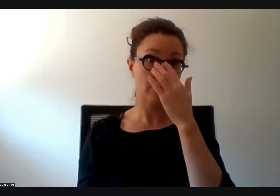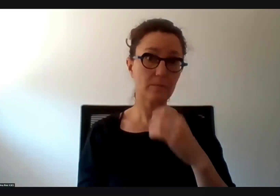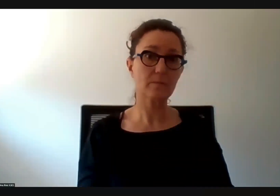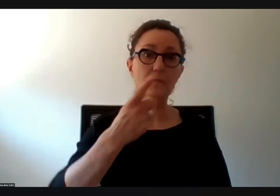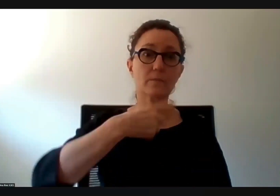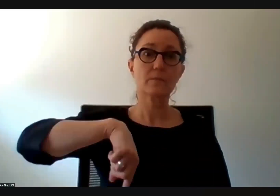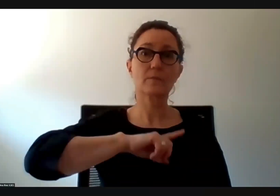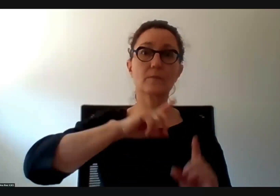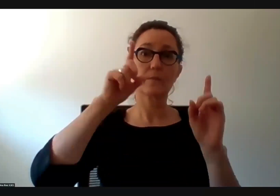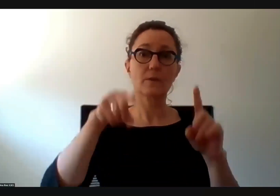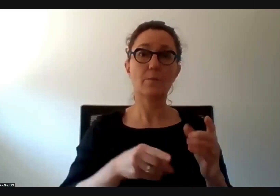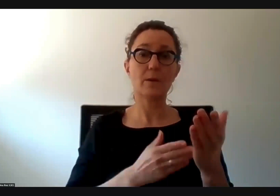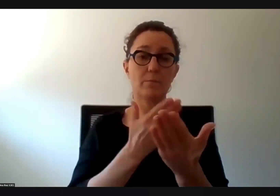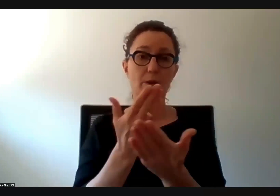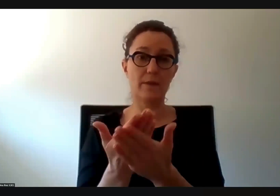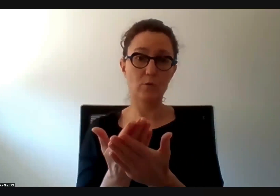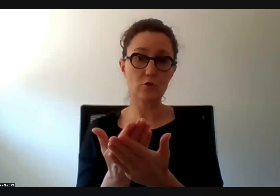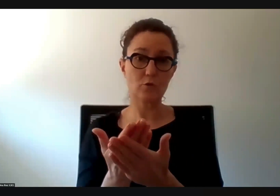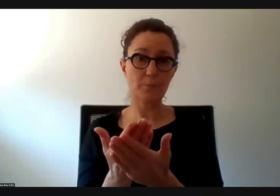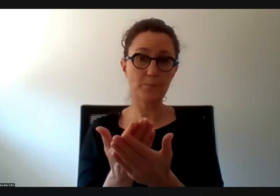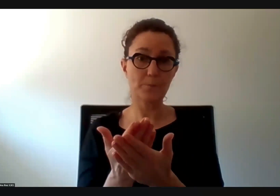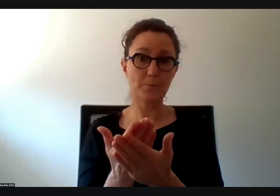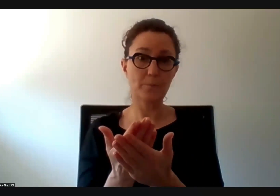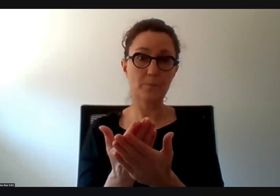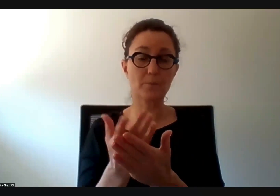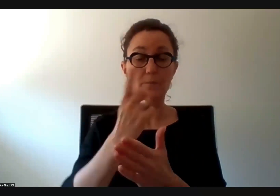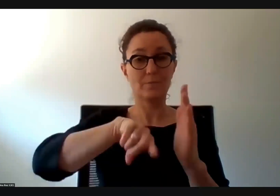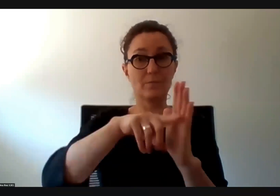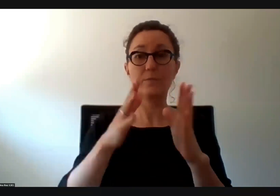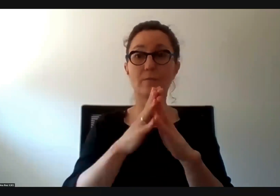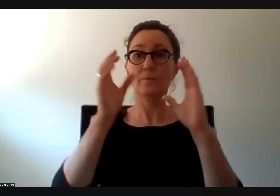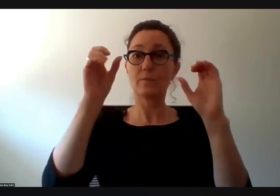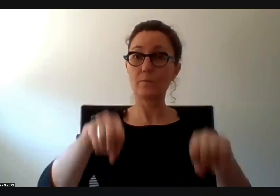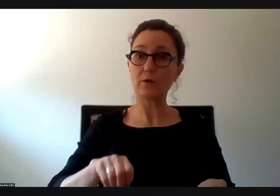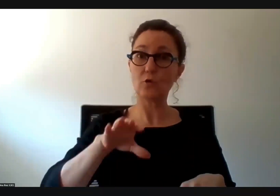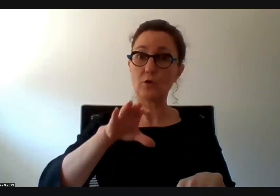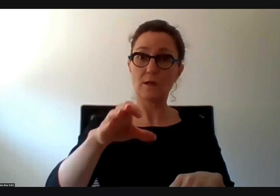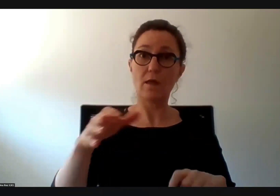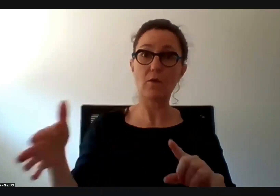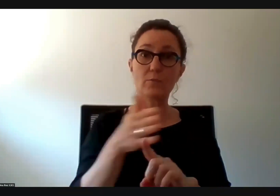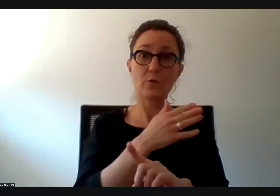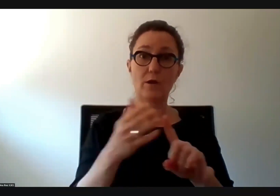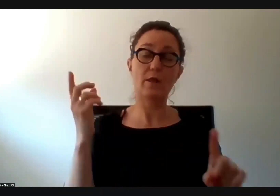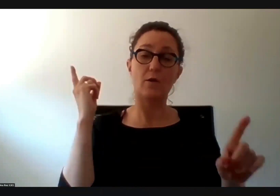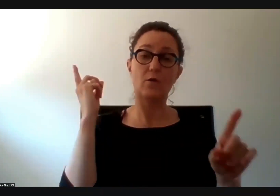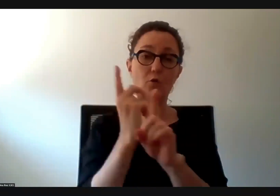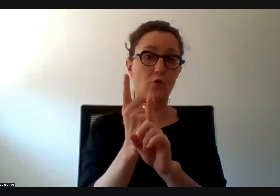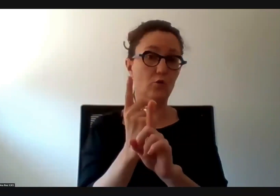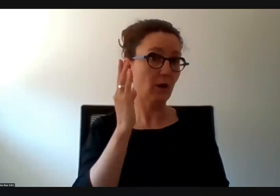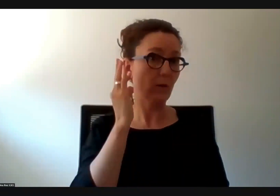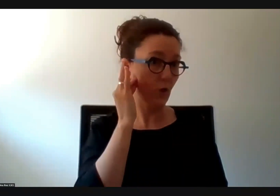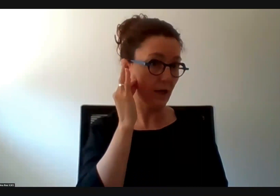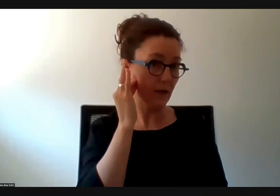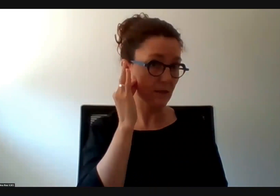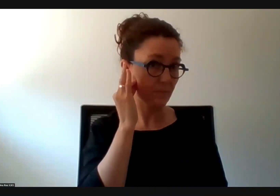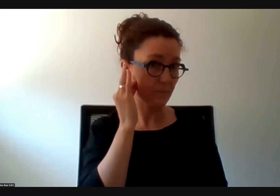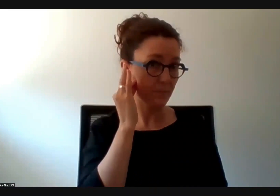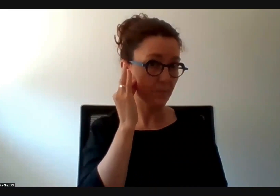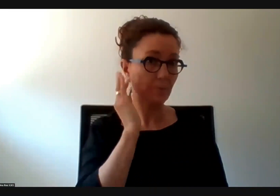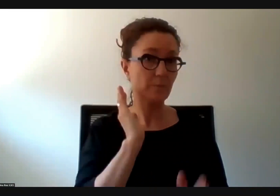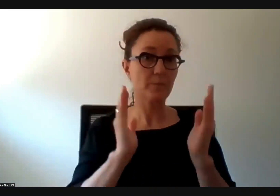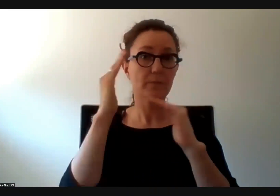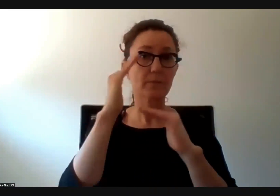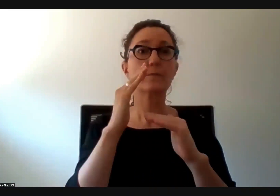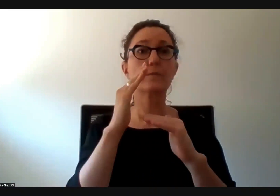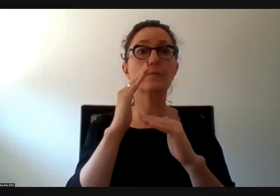que contempla ya el Pacto de Estado de violencia contra la mujer, que es la asistencia personal